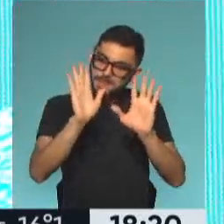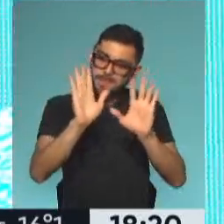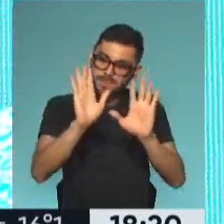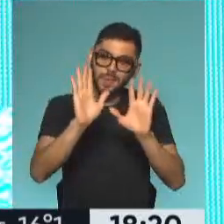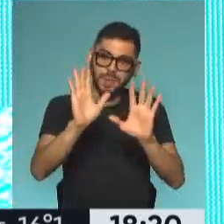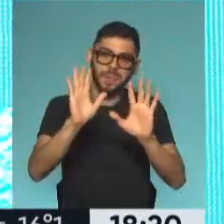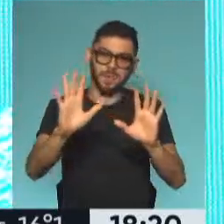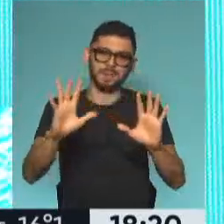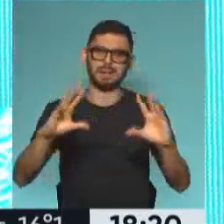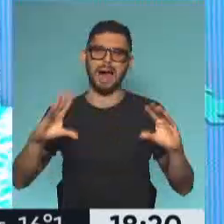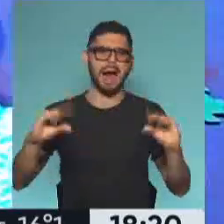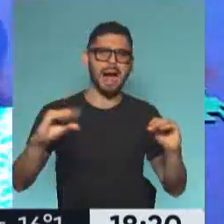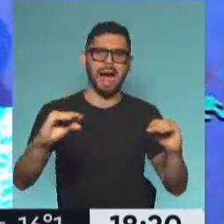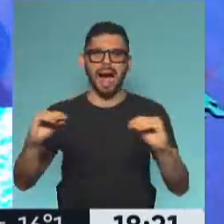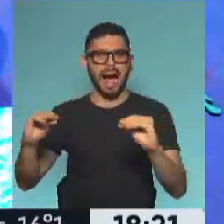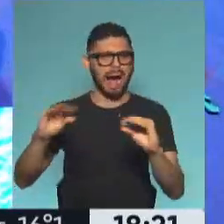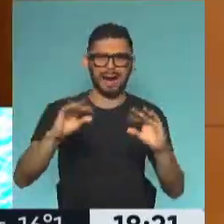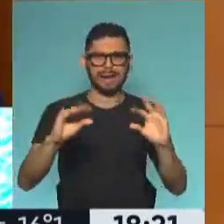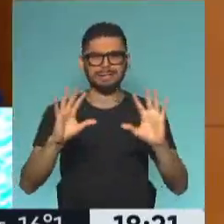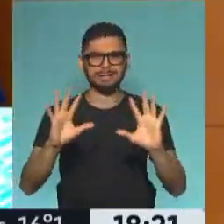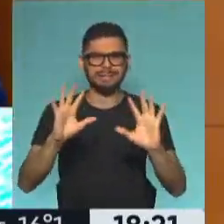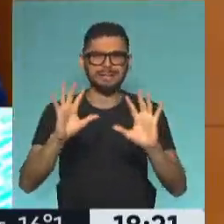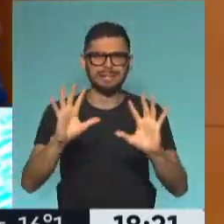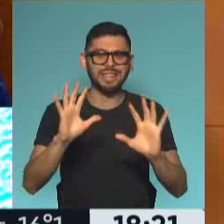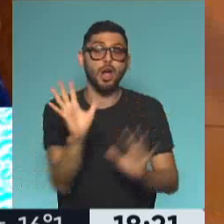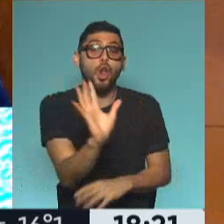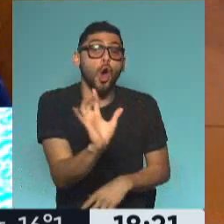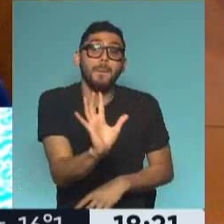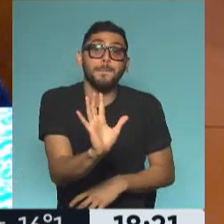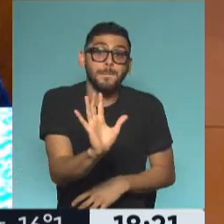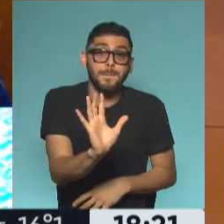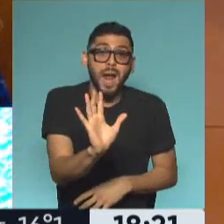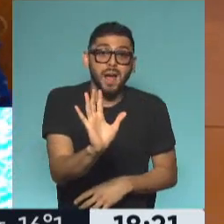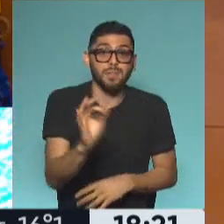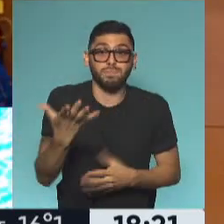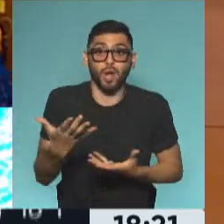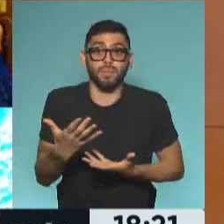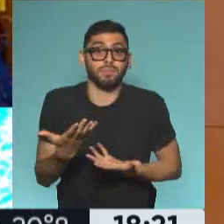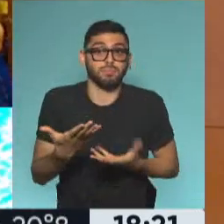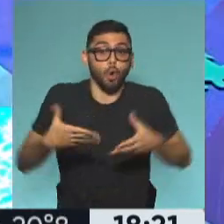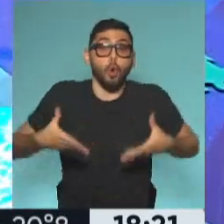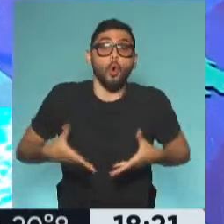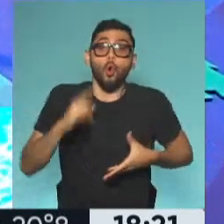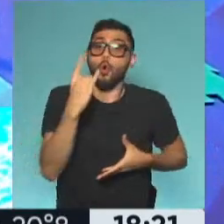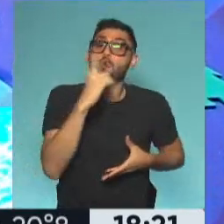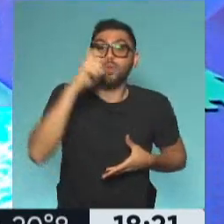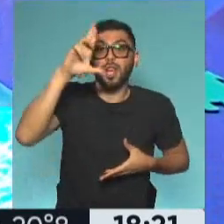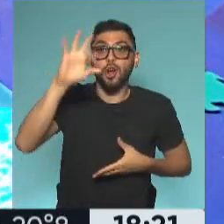Espere un segundo. Se descontroló todo, A ver. No, porque pará. Repetí. O sea, forma parte del útero. Pará,